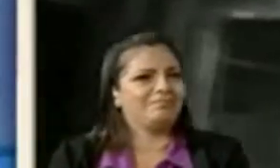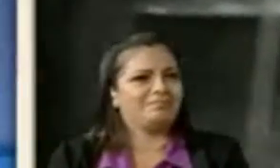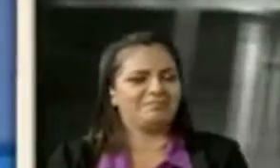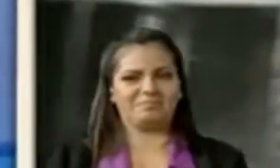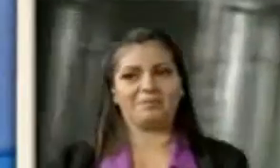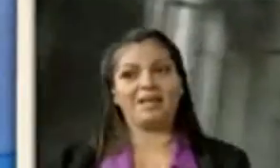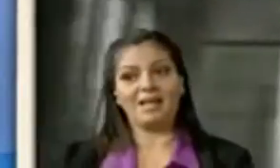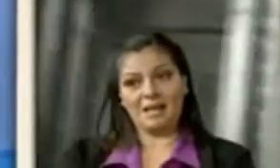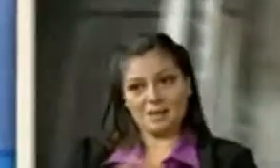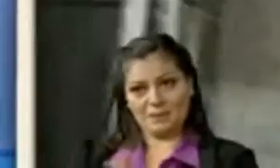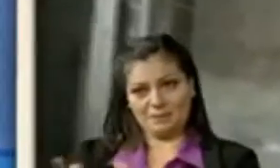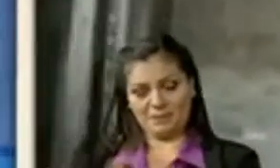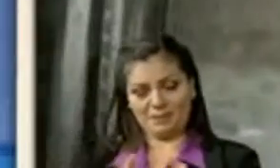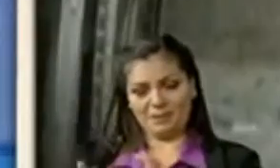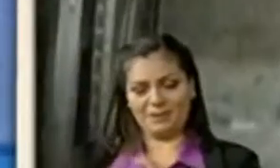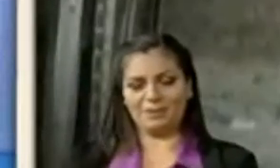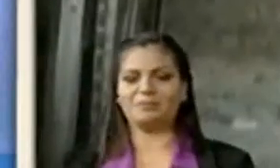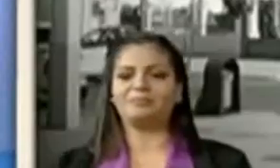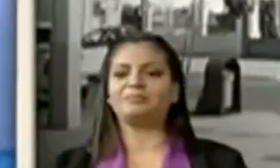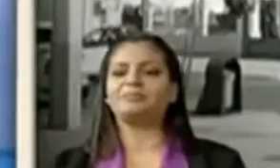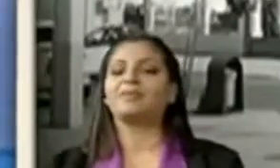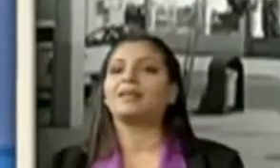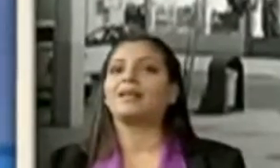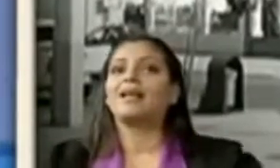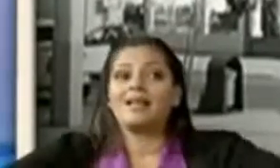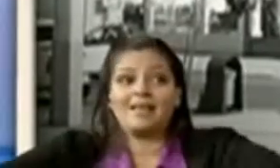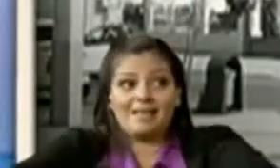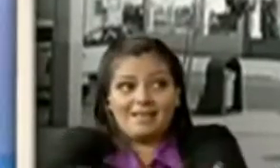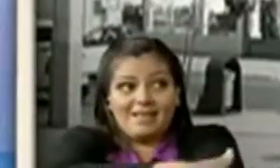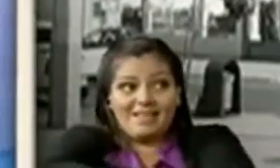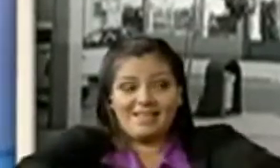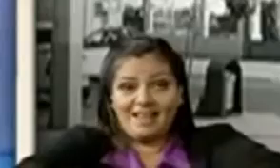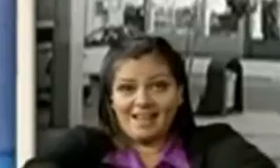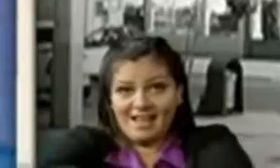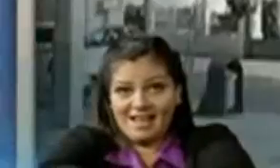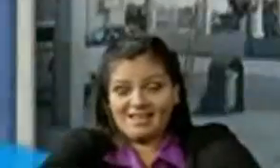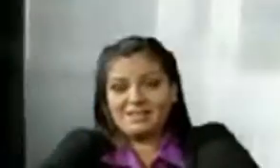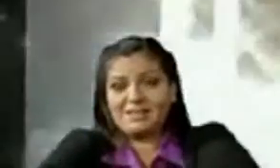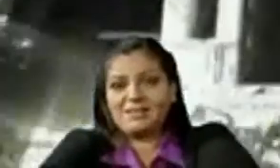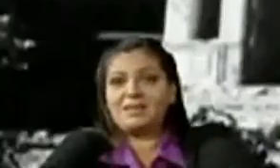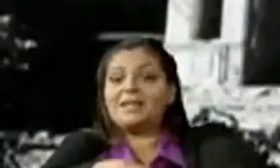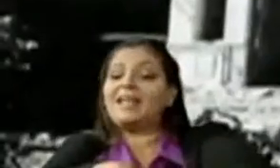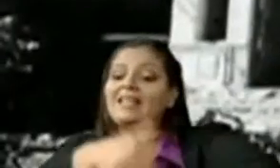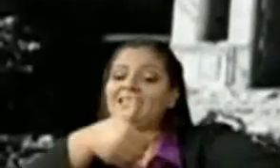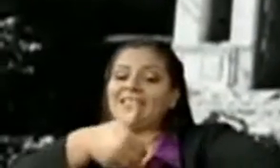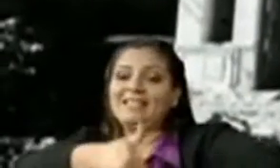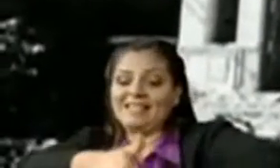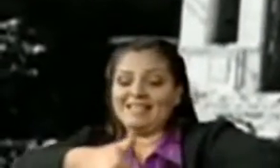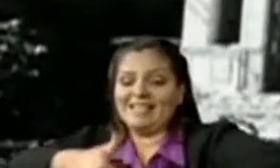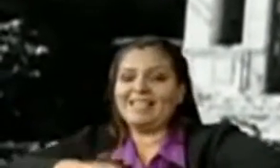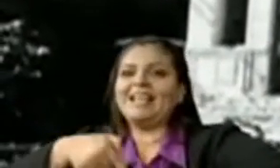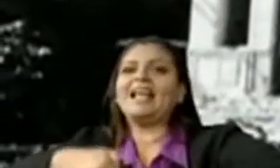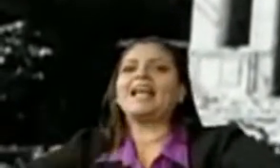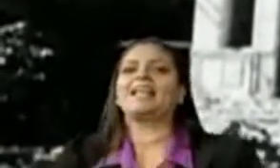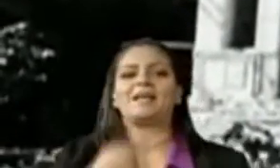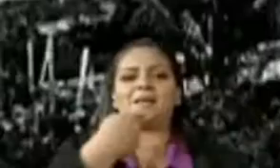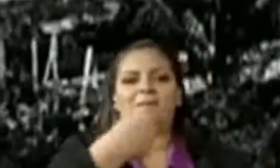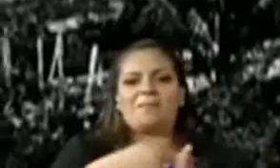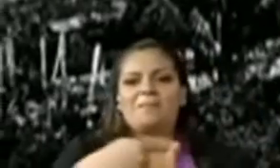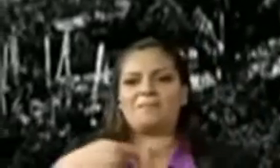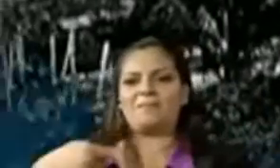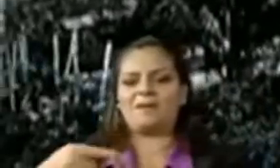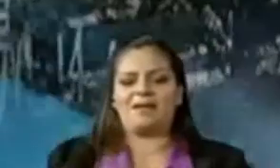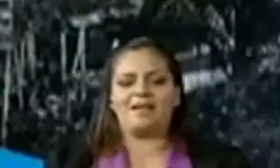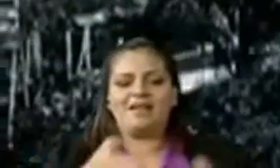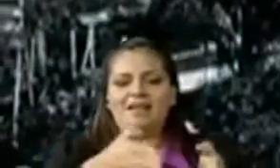Es la calle que tiene bordeando en ella el cementerio, el hospital Luis Bernaza,